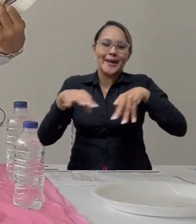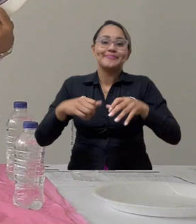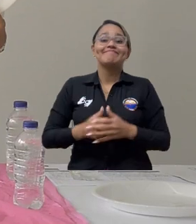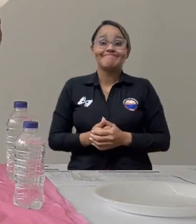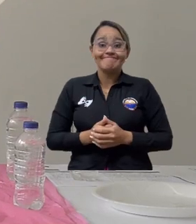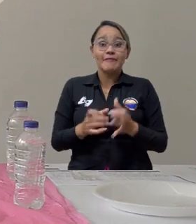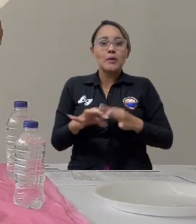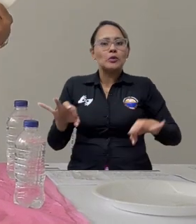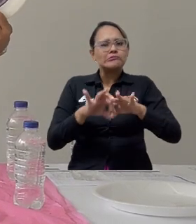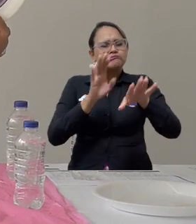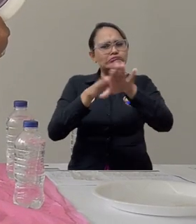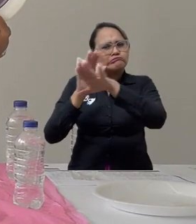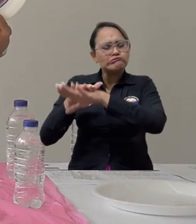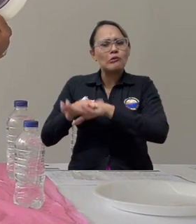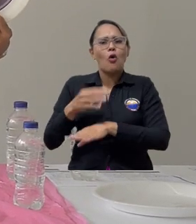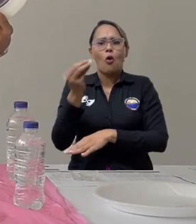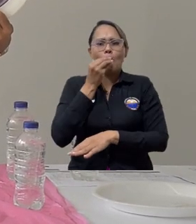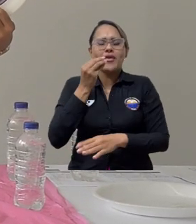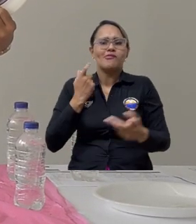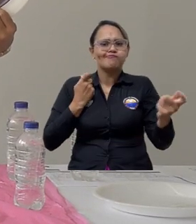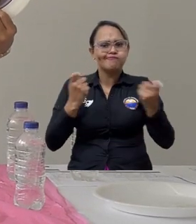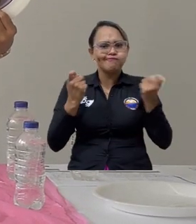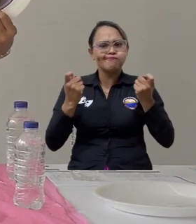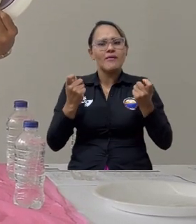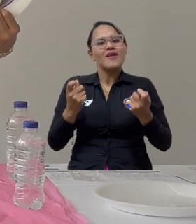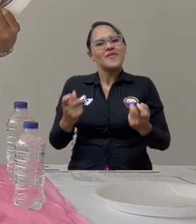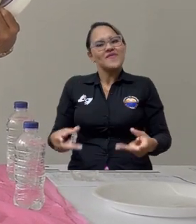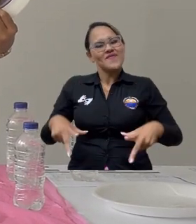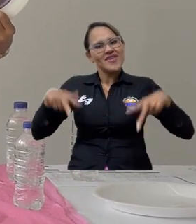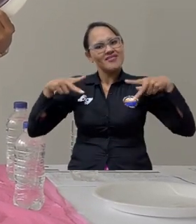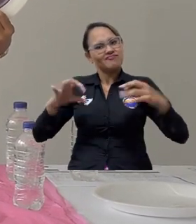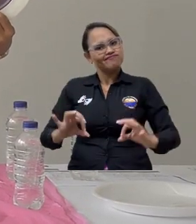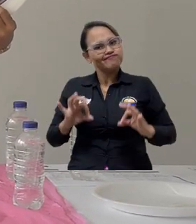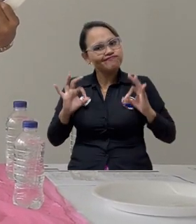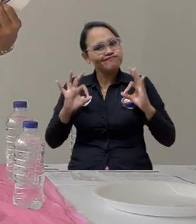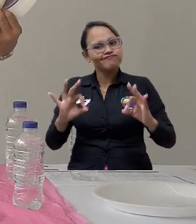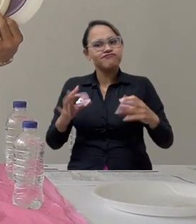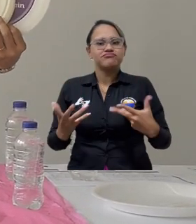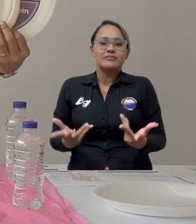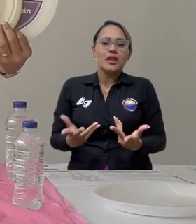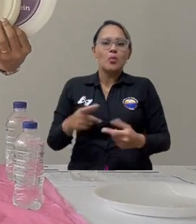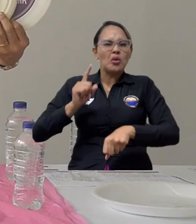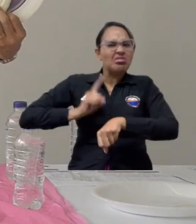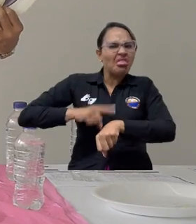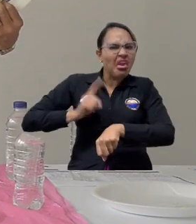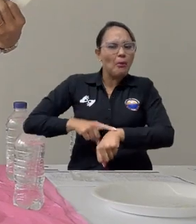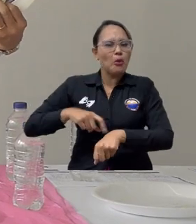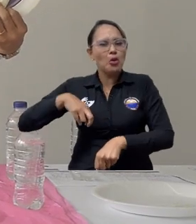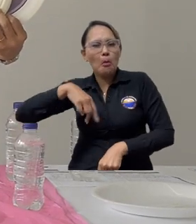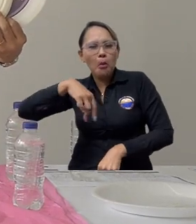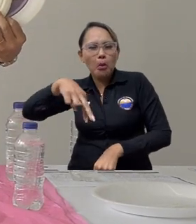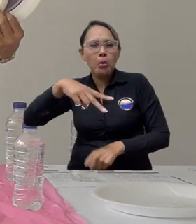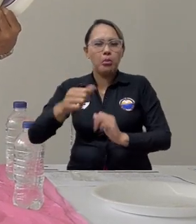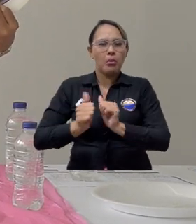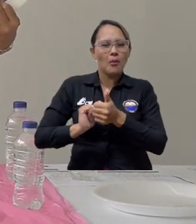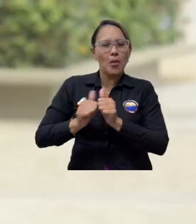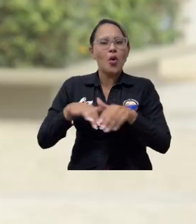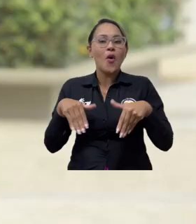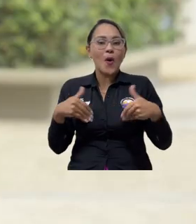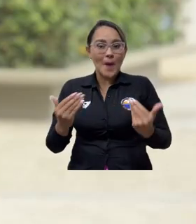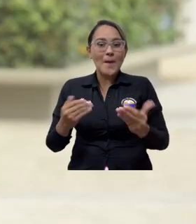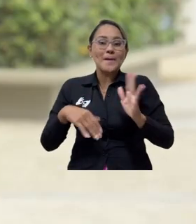en la alimentación diaria y, por supuesto, un estilo de vida saludable, que es cuánto camino, cuánto ejercicio